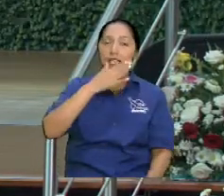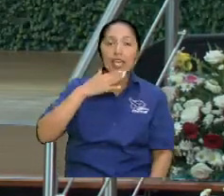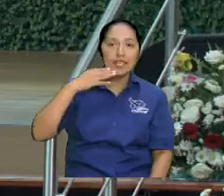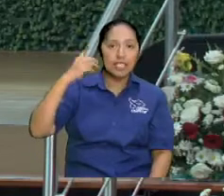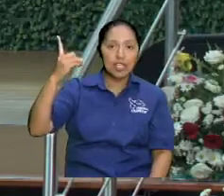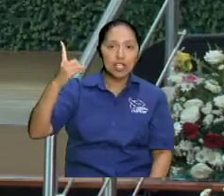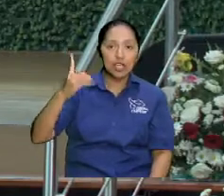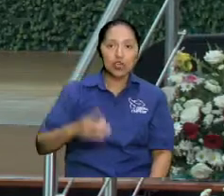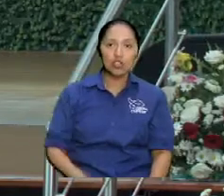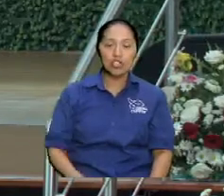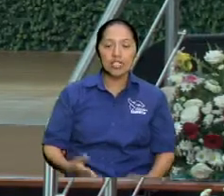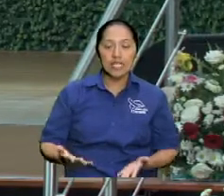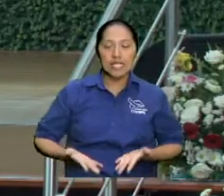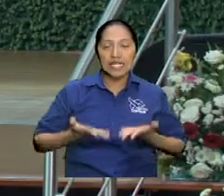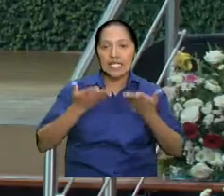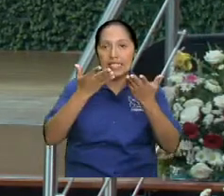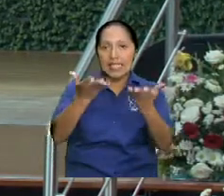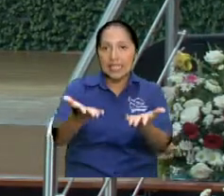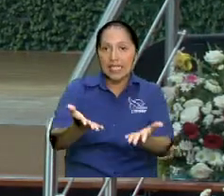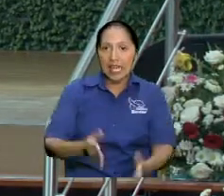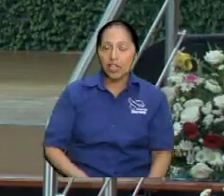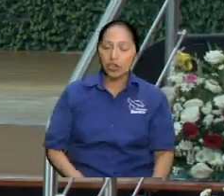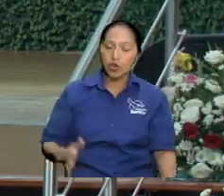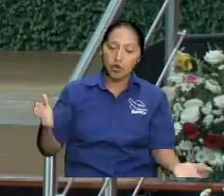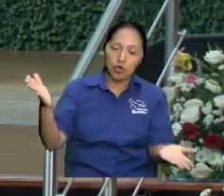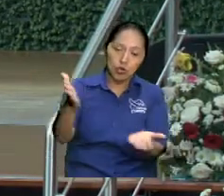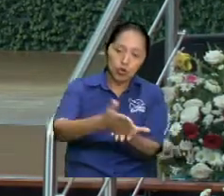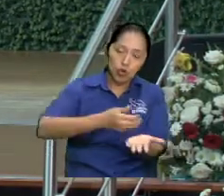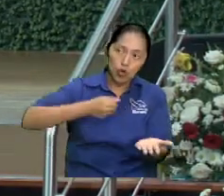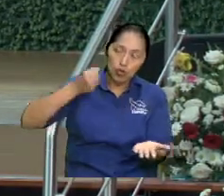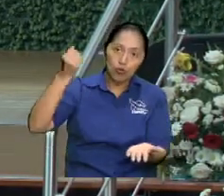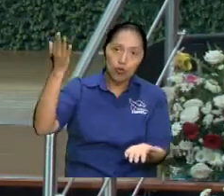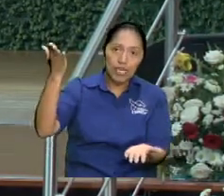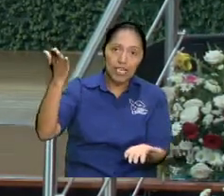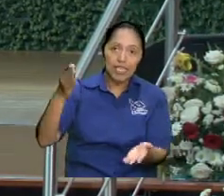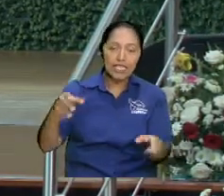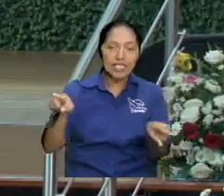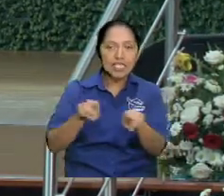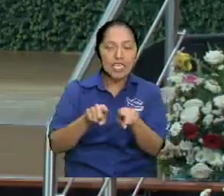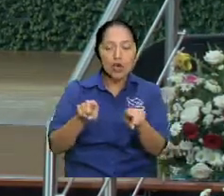veces solo la cosecha de los demás, pero no miran lo que ellos sembraron.